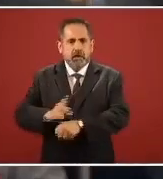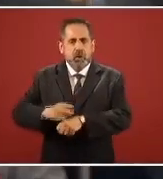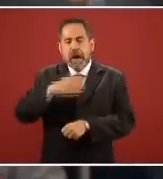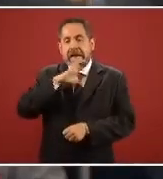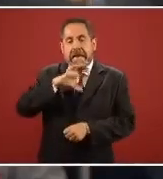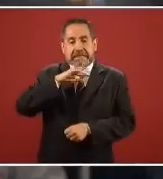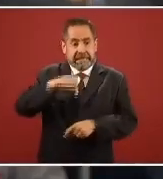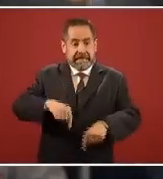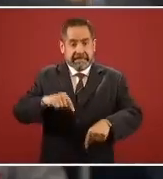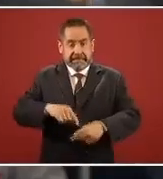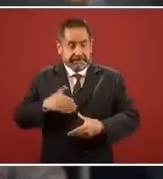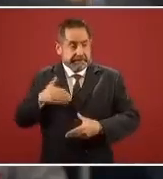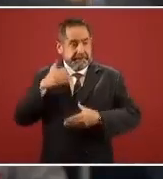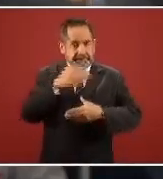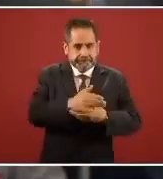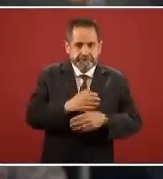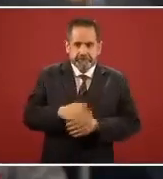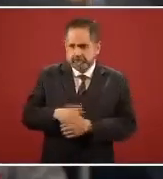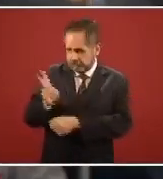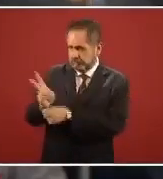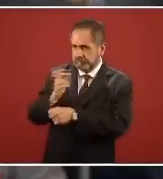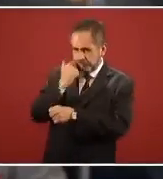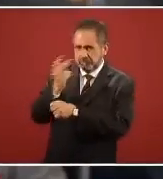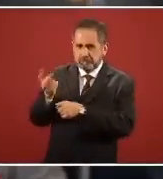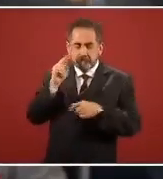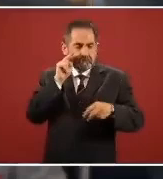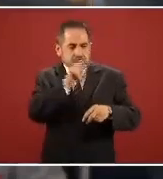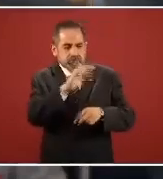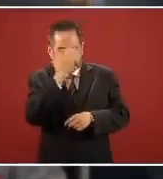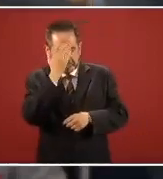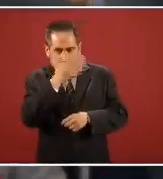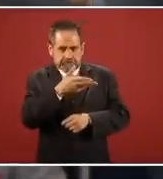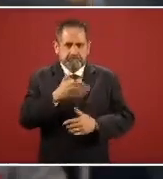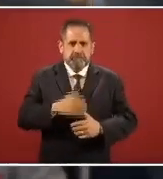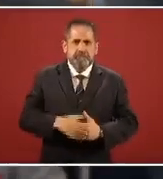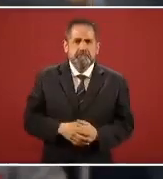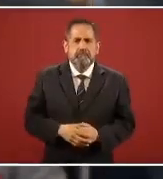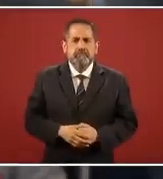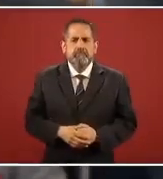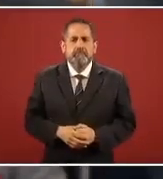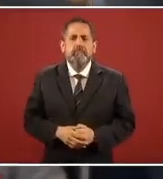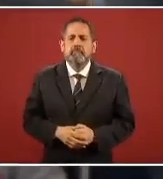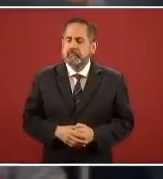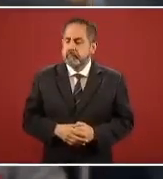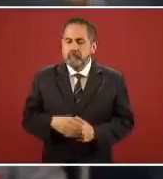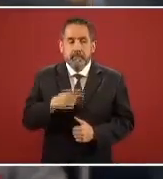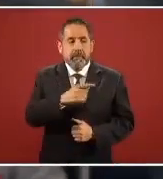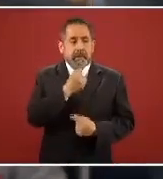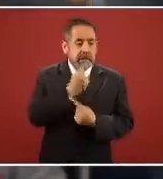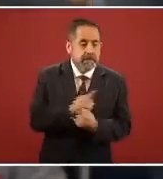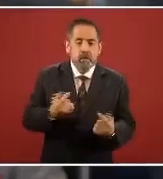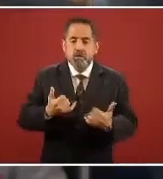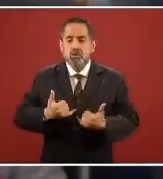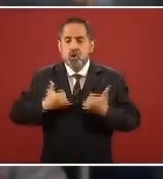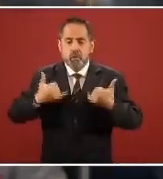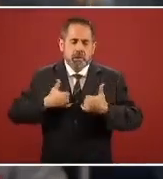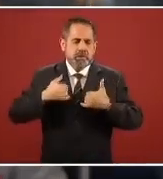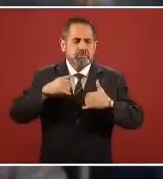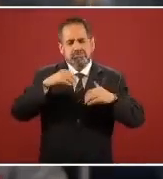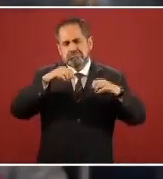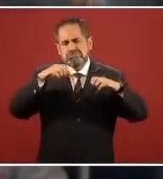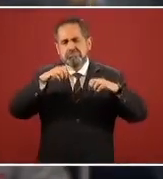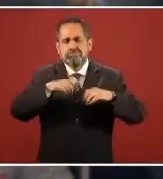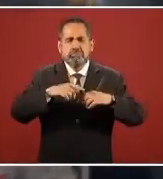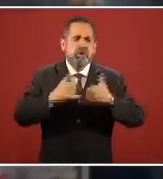país. Que lo invitamos a ver para que se informe un poquito más del tema, donde niños, jóvenes y no tan jóvenes se reúnen